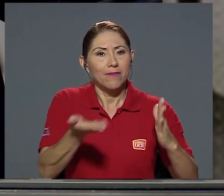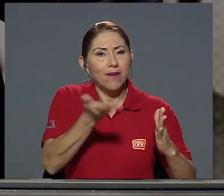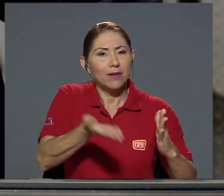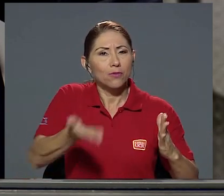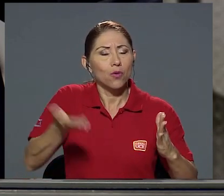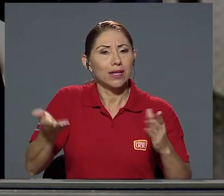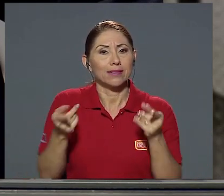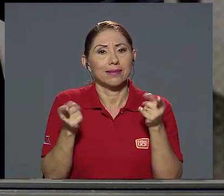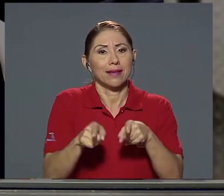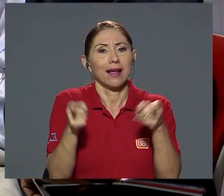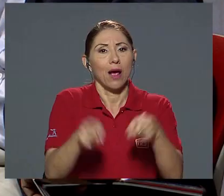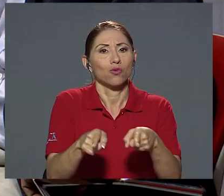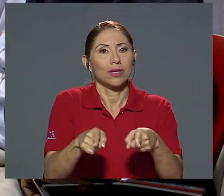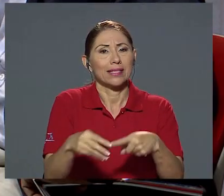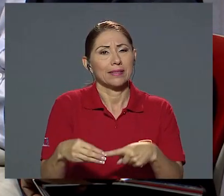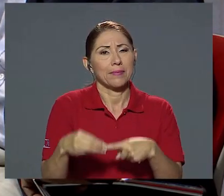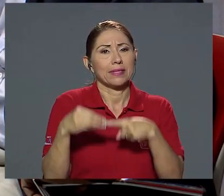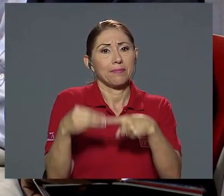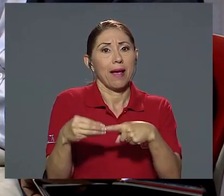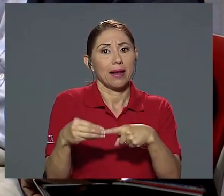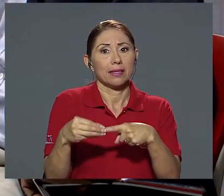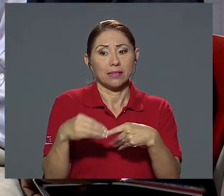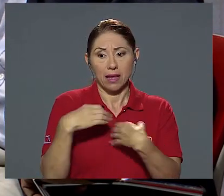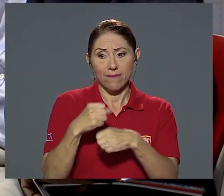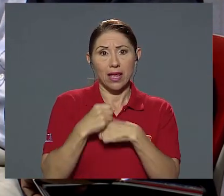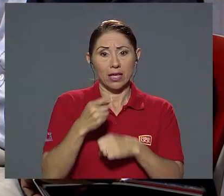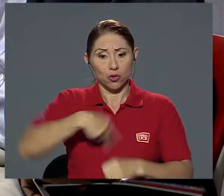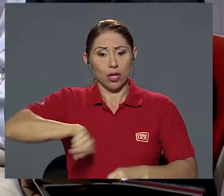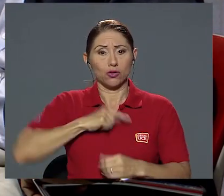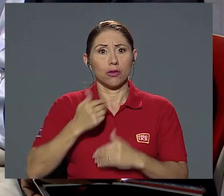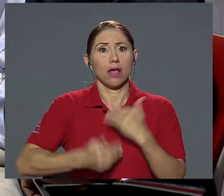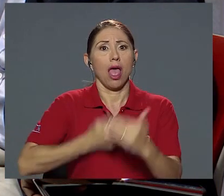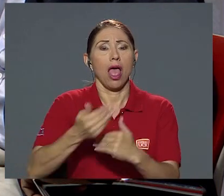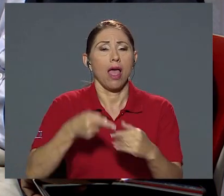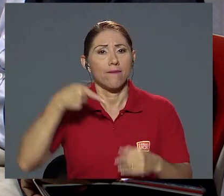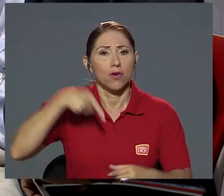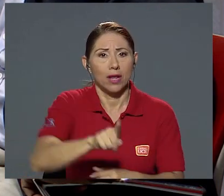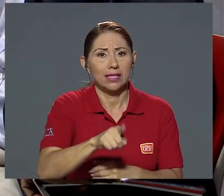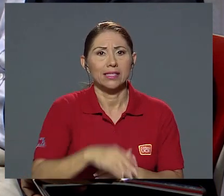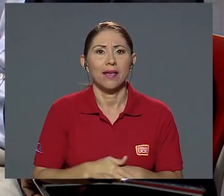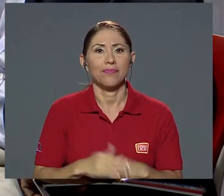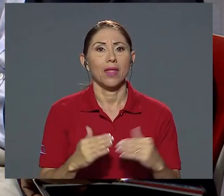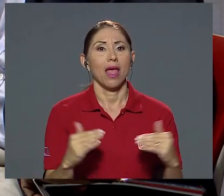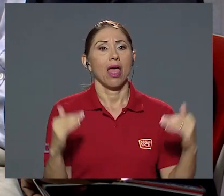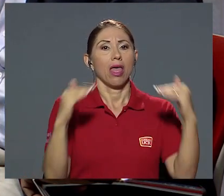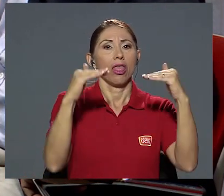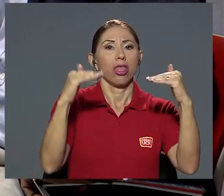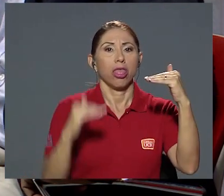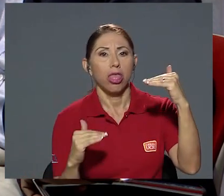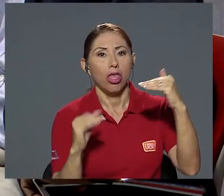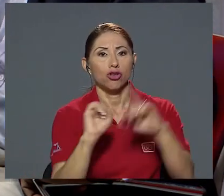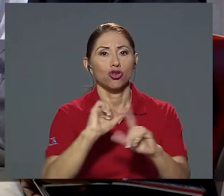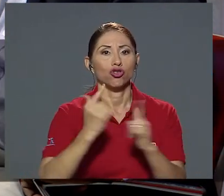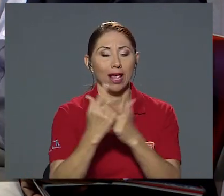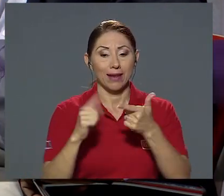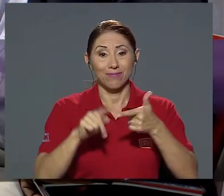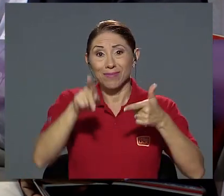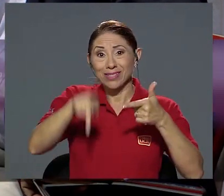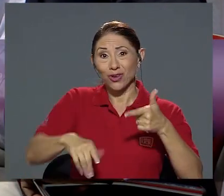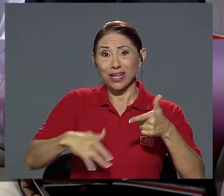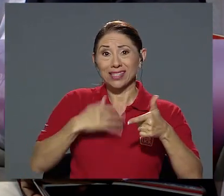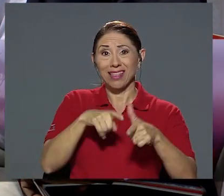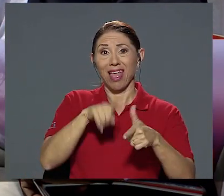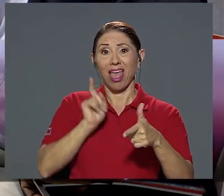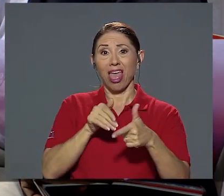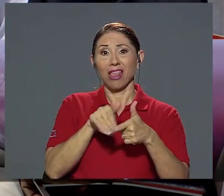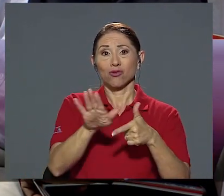factores y causas estructurales que nos habían llevado a ese nivel de violencia. La desigualdad social, la exclusión y también